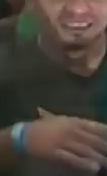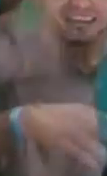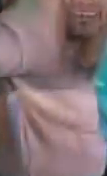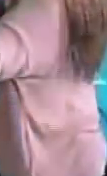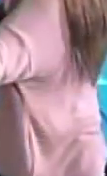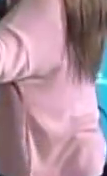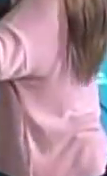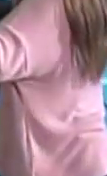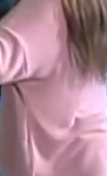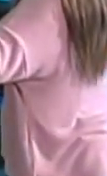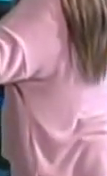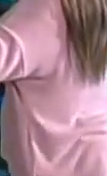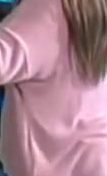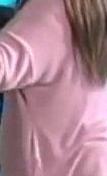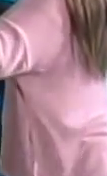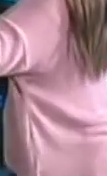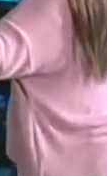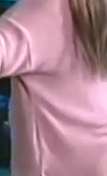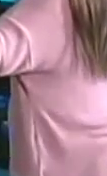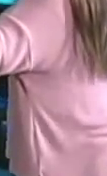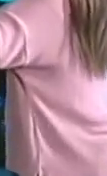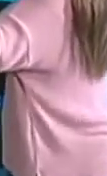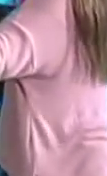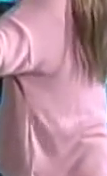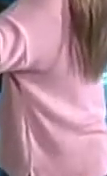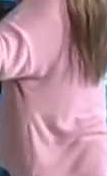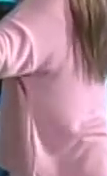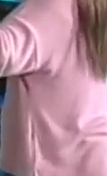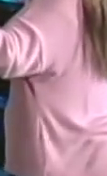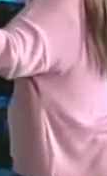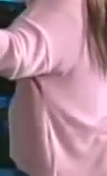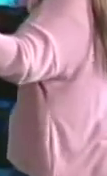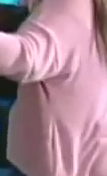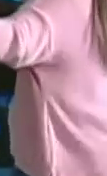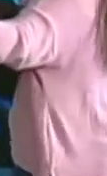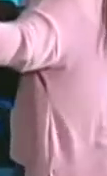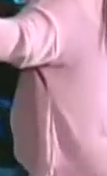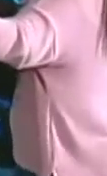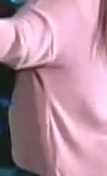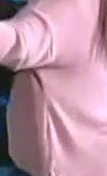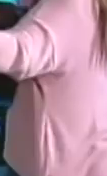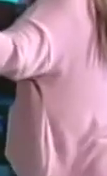recibimiento musical a cargo de la cantautora Oriana Ramos.